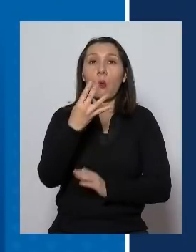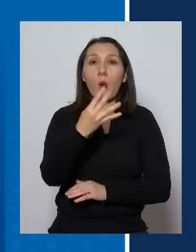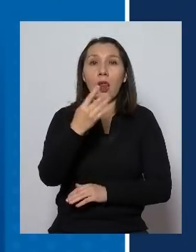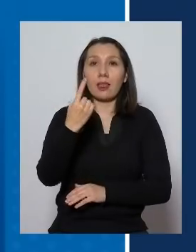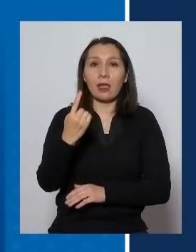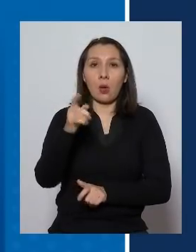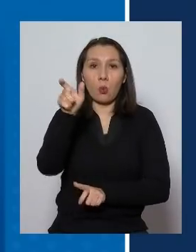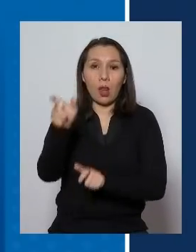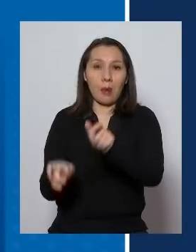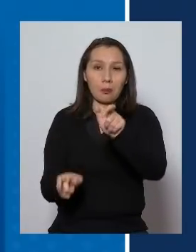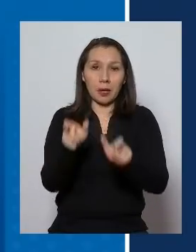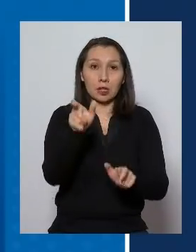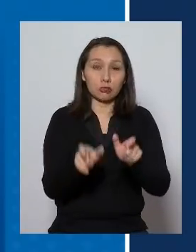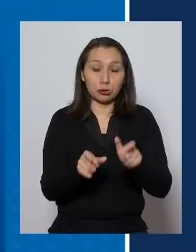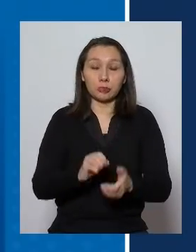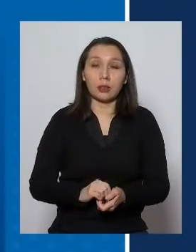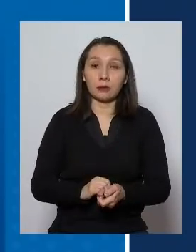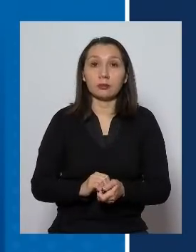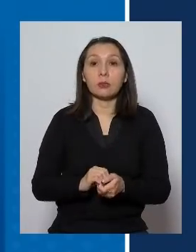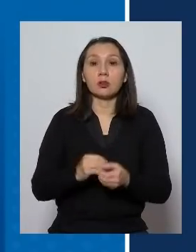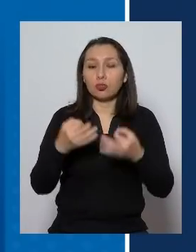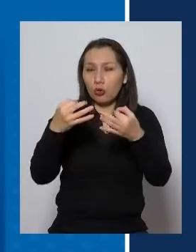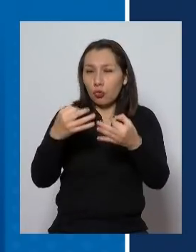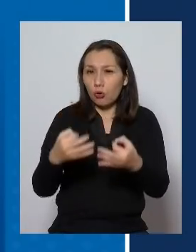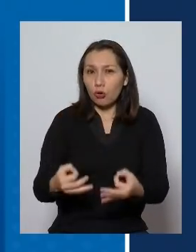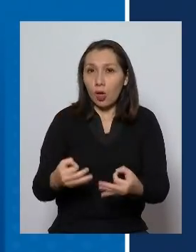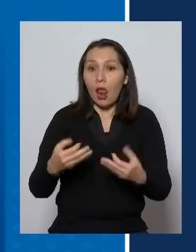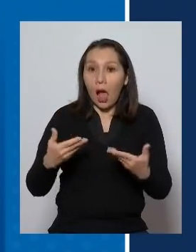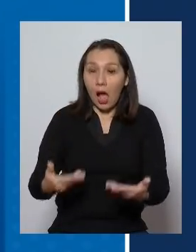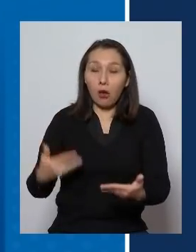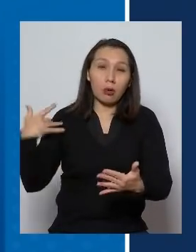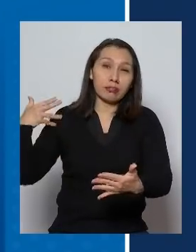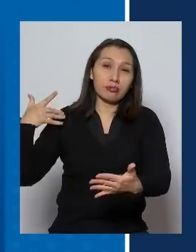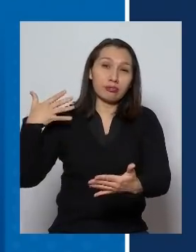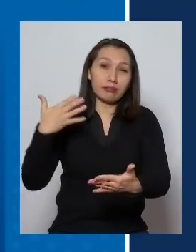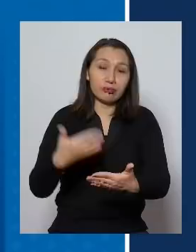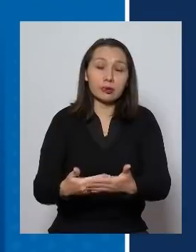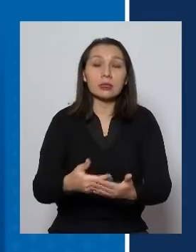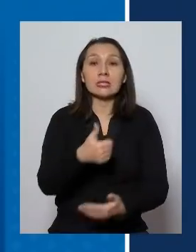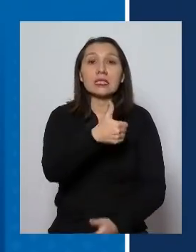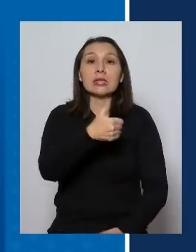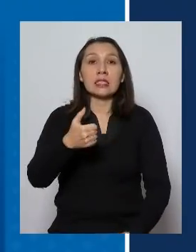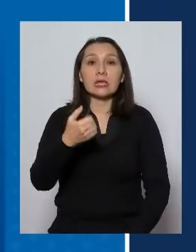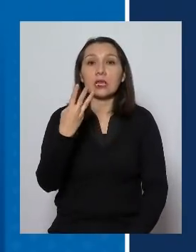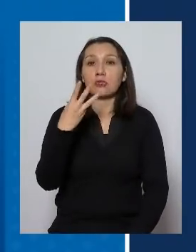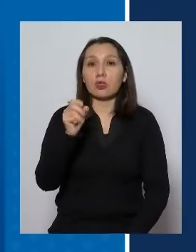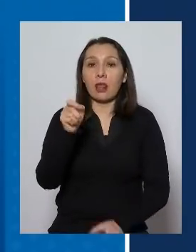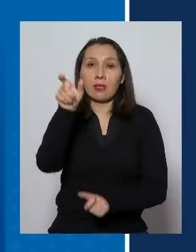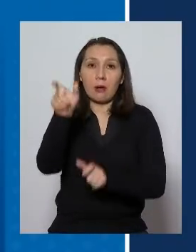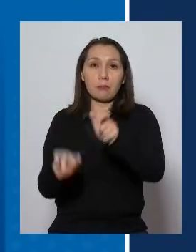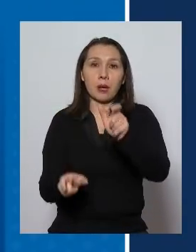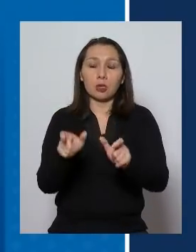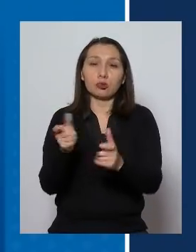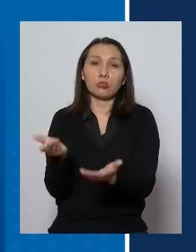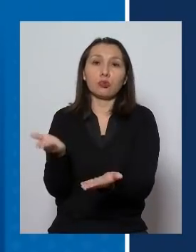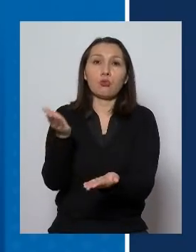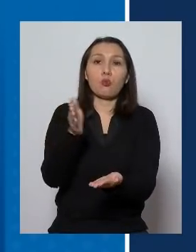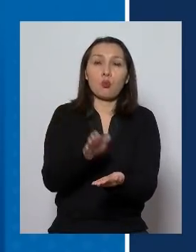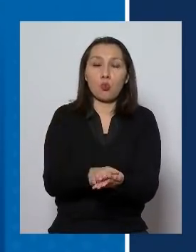41 personas, de las cuales suman un total a la fecha de 630 personas